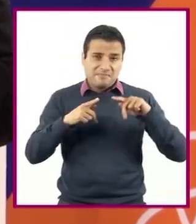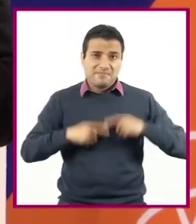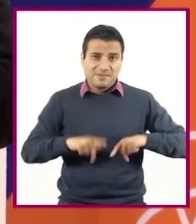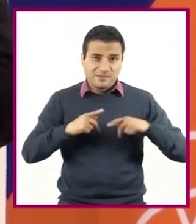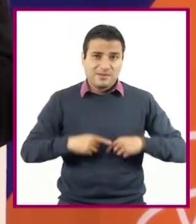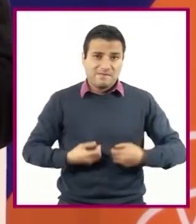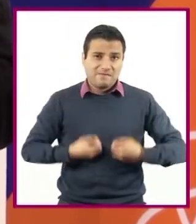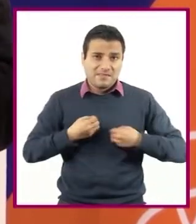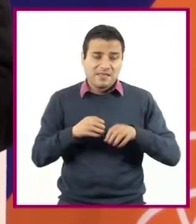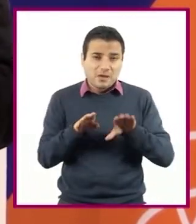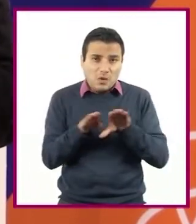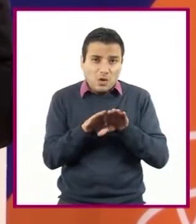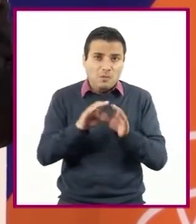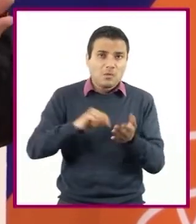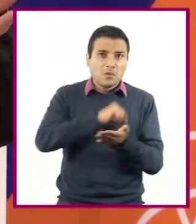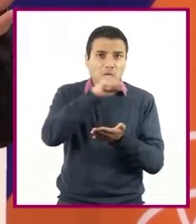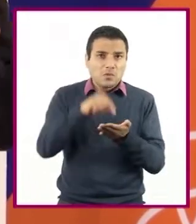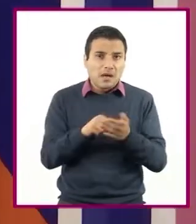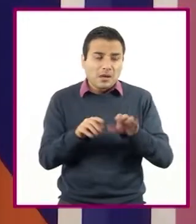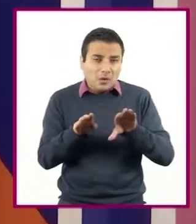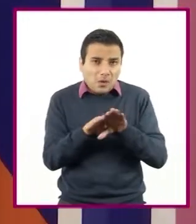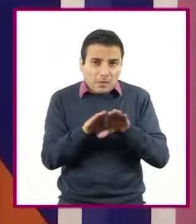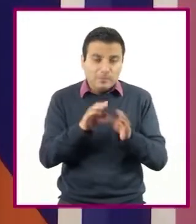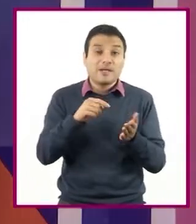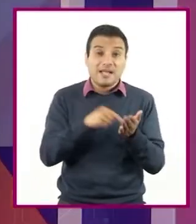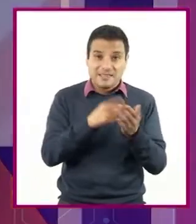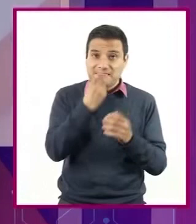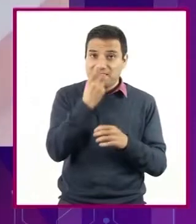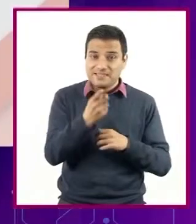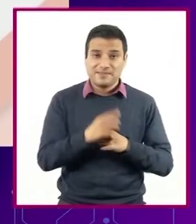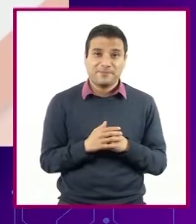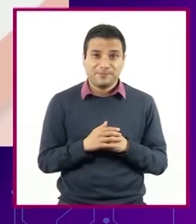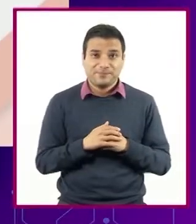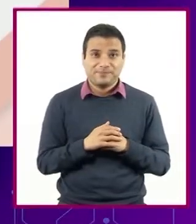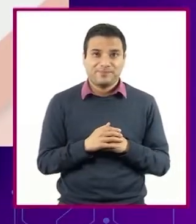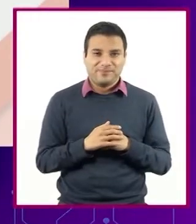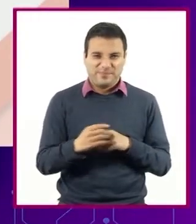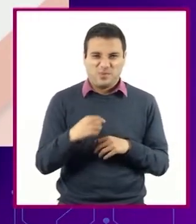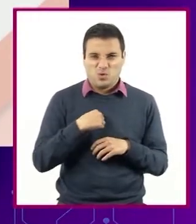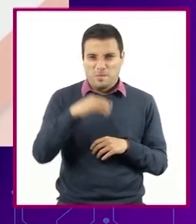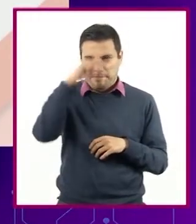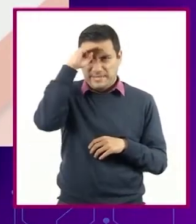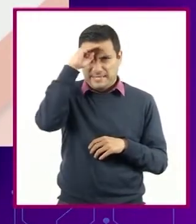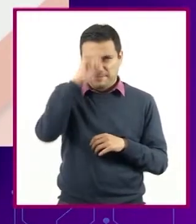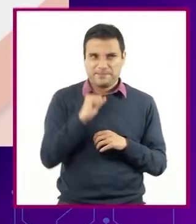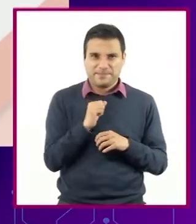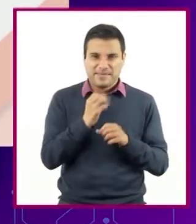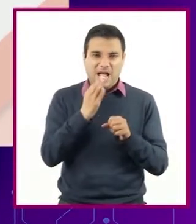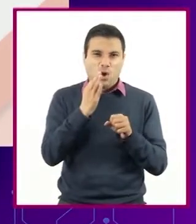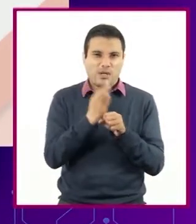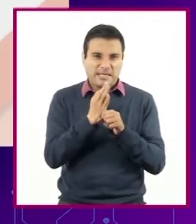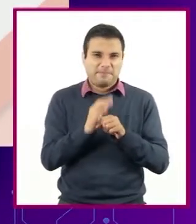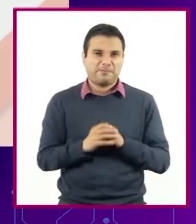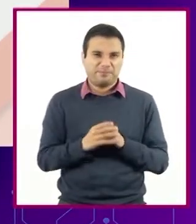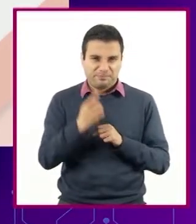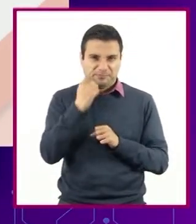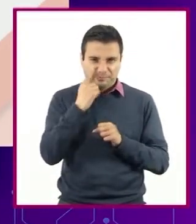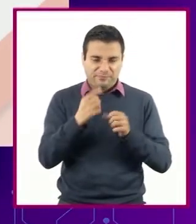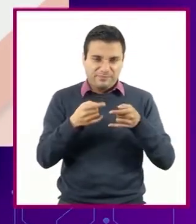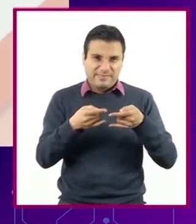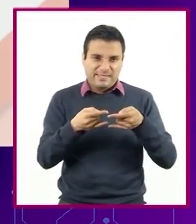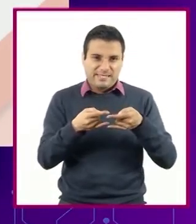del lugar y época en la que fueron creadas. Estaba pensando en iniciar la sesión contándoles algo